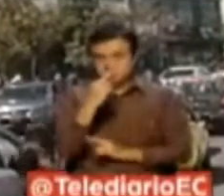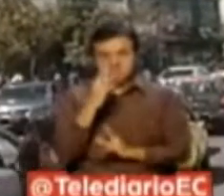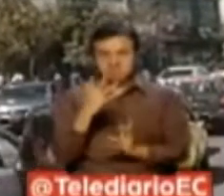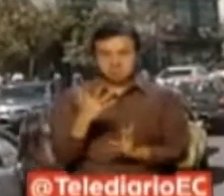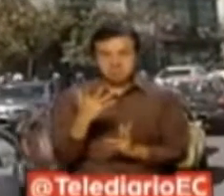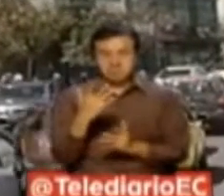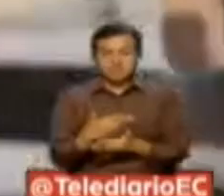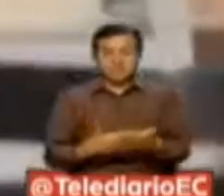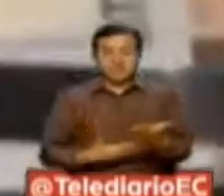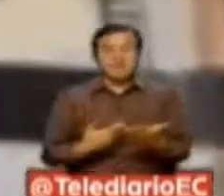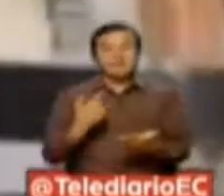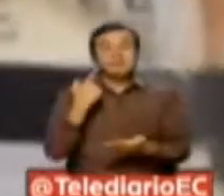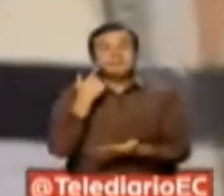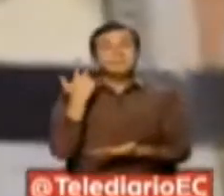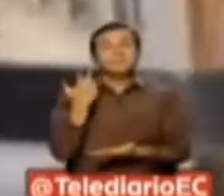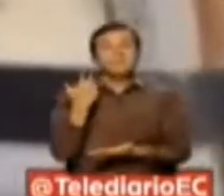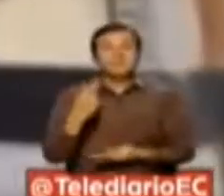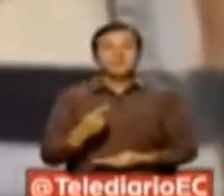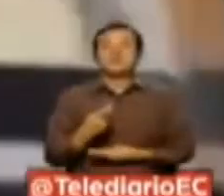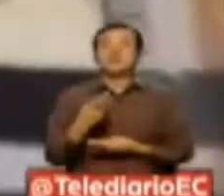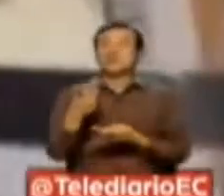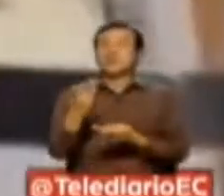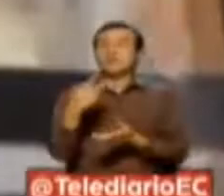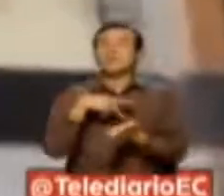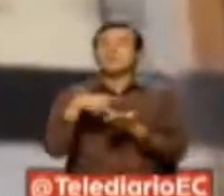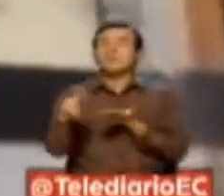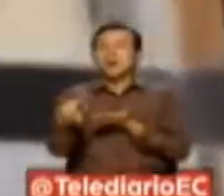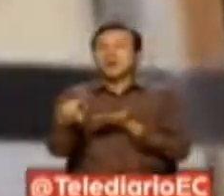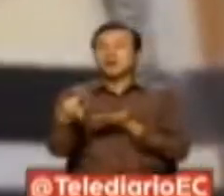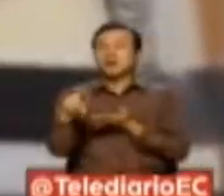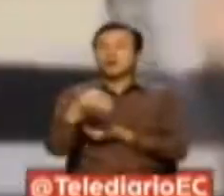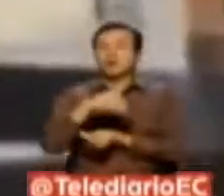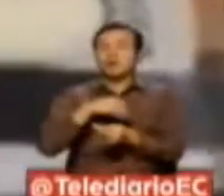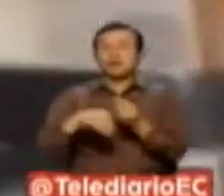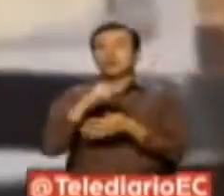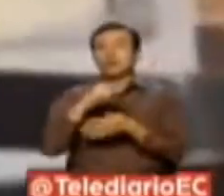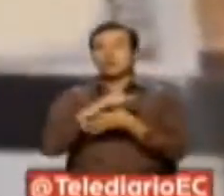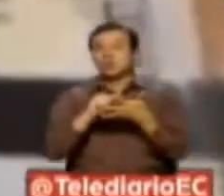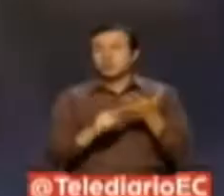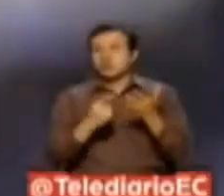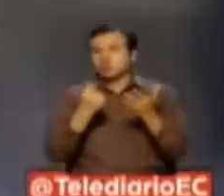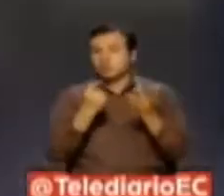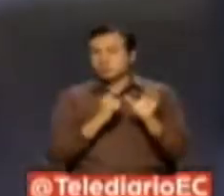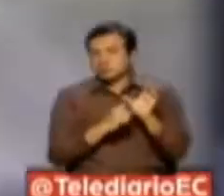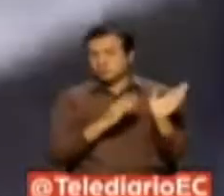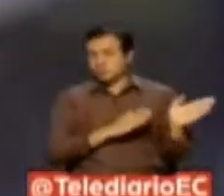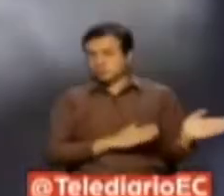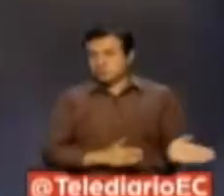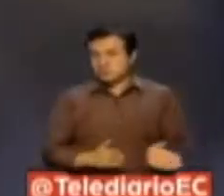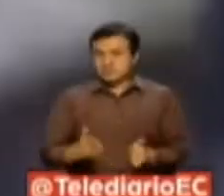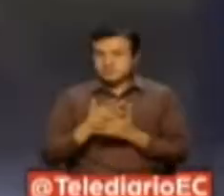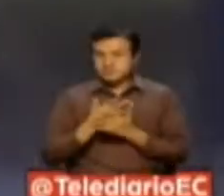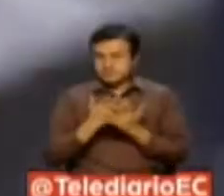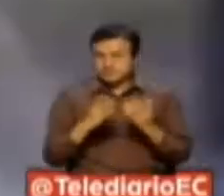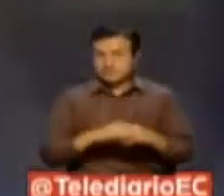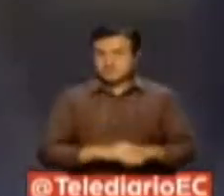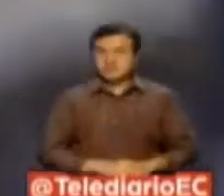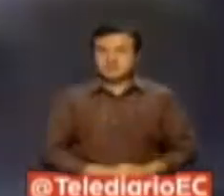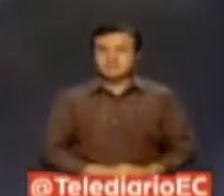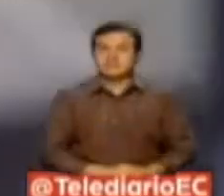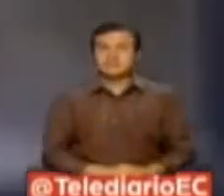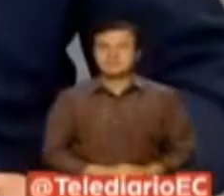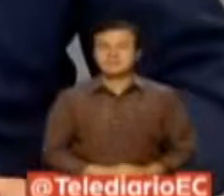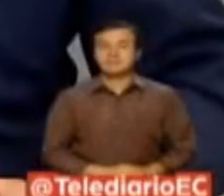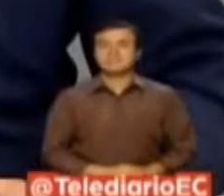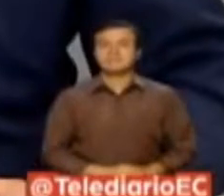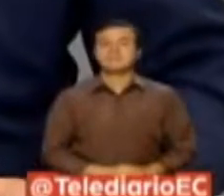dichos instrumentos financieros se entregaron como dación en pago y canje de bonos y cupones de capital vencido javier zeballos telediario